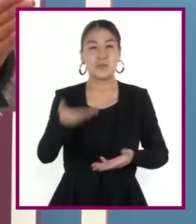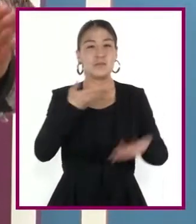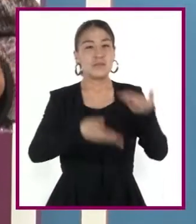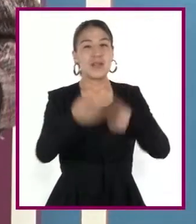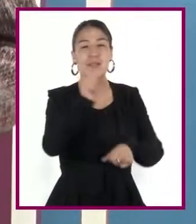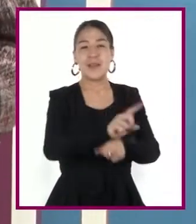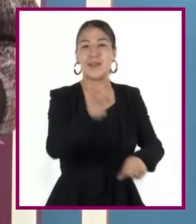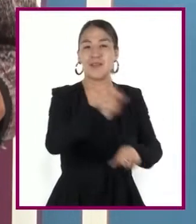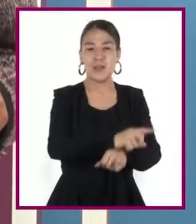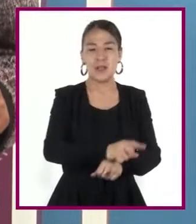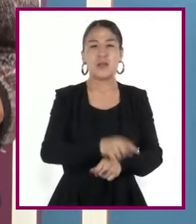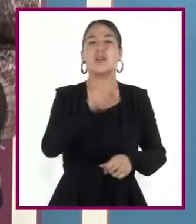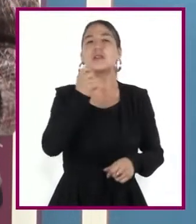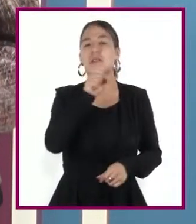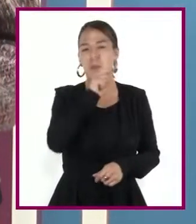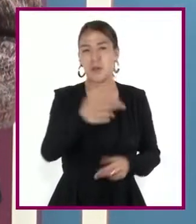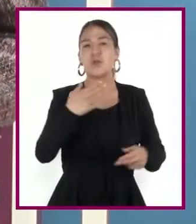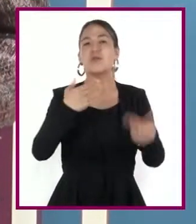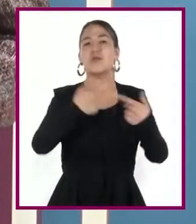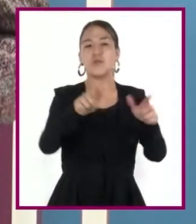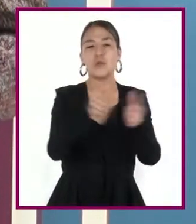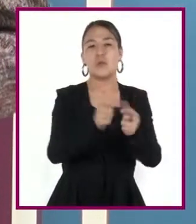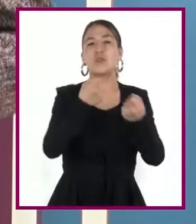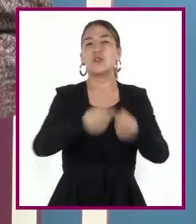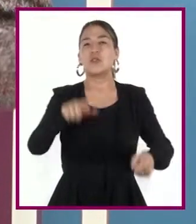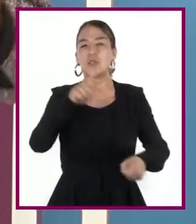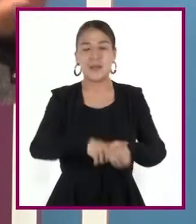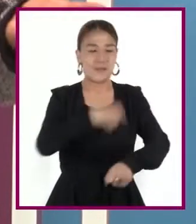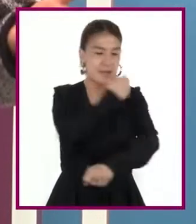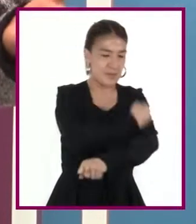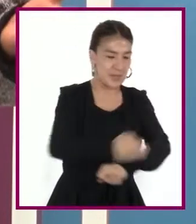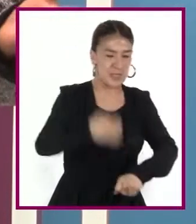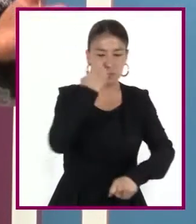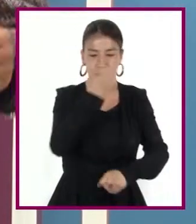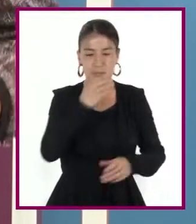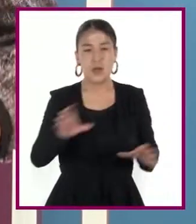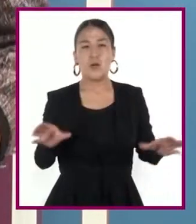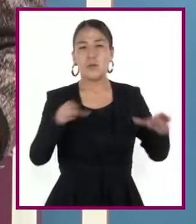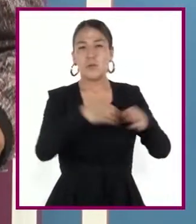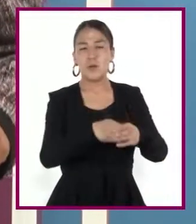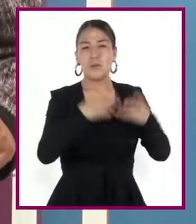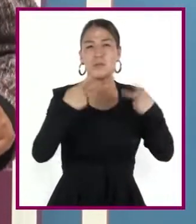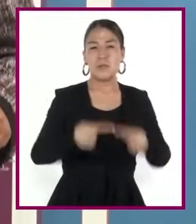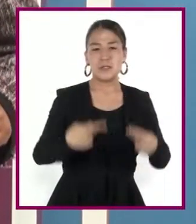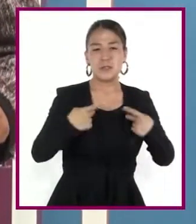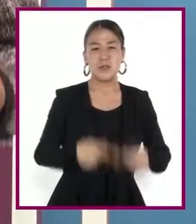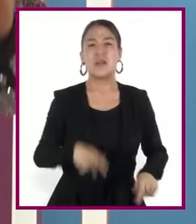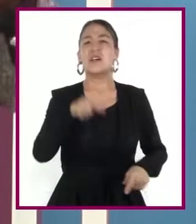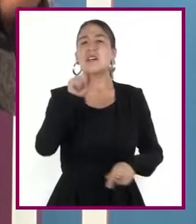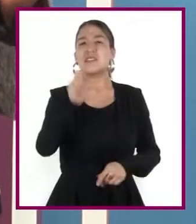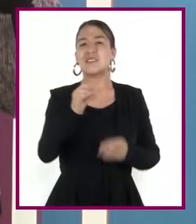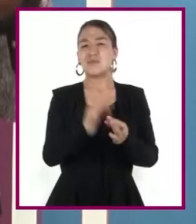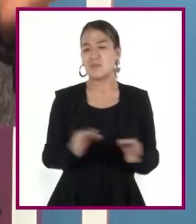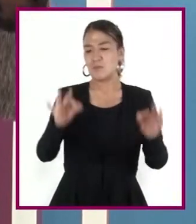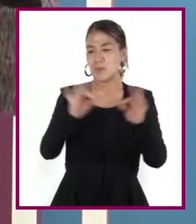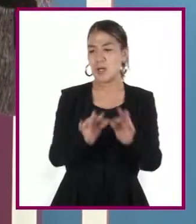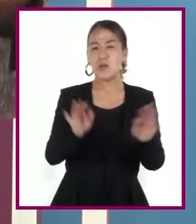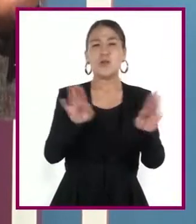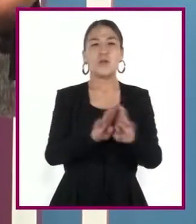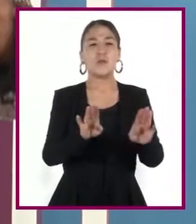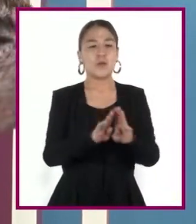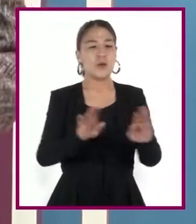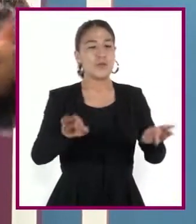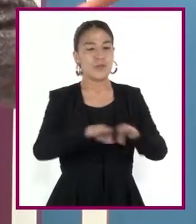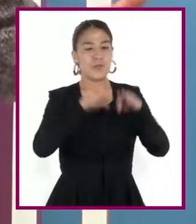día a día, en nuestros grupos sociales, como la familia, la escuela o la comunidad. La relevancia es tal que también es una forma